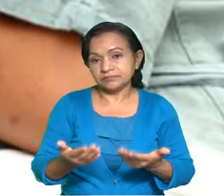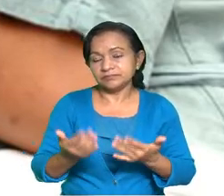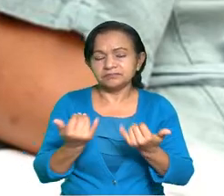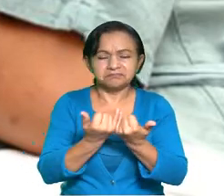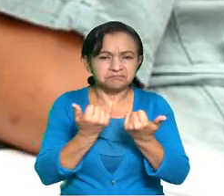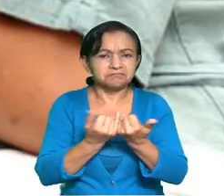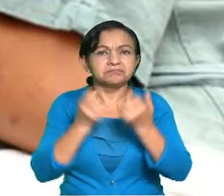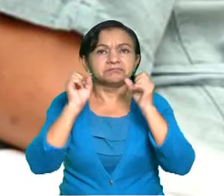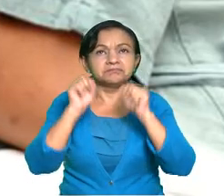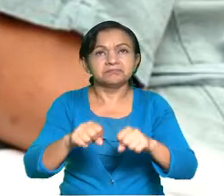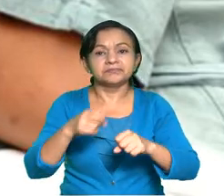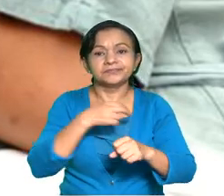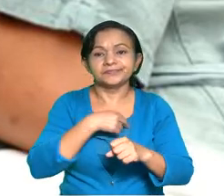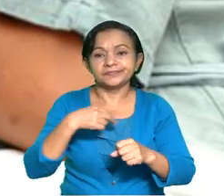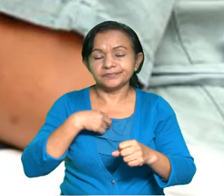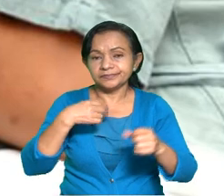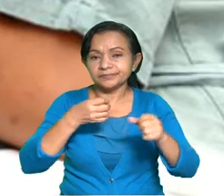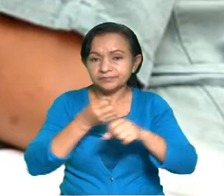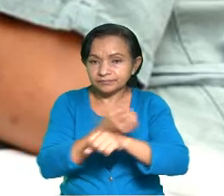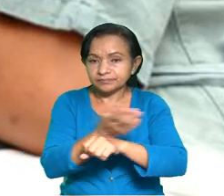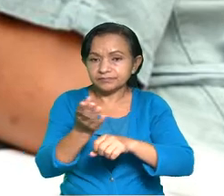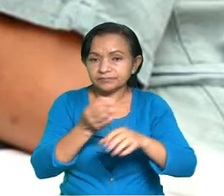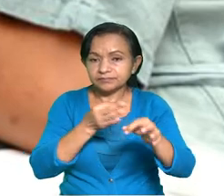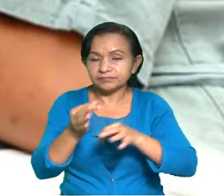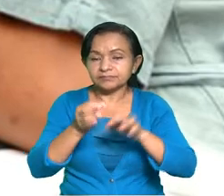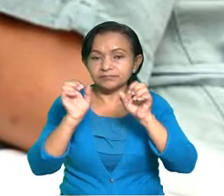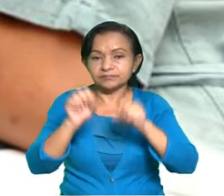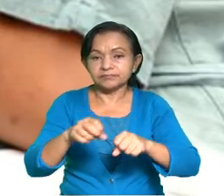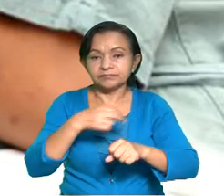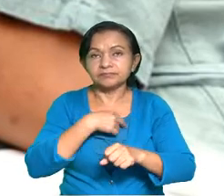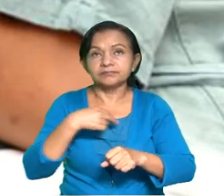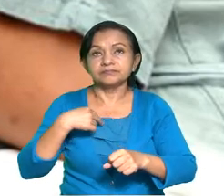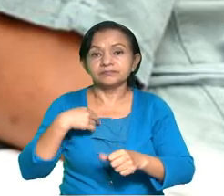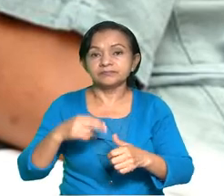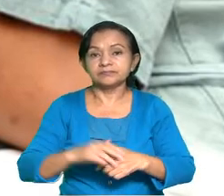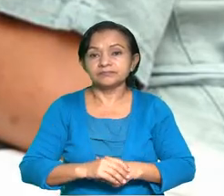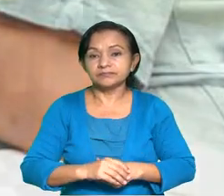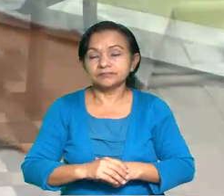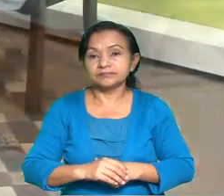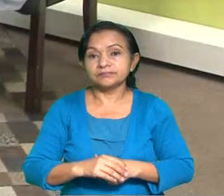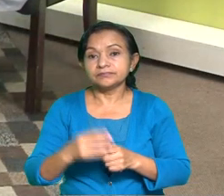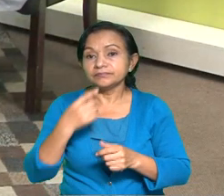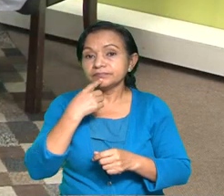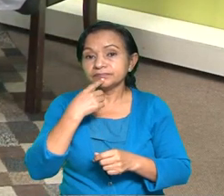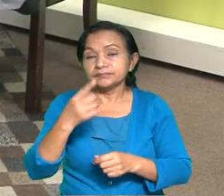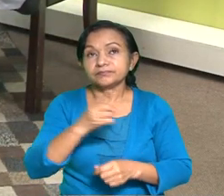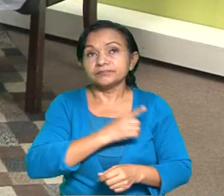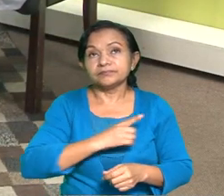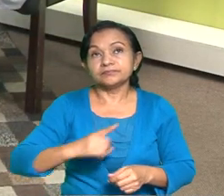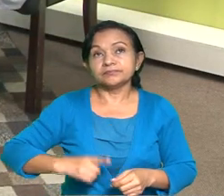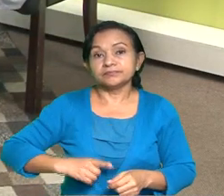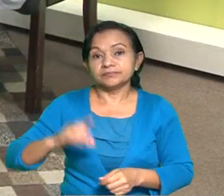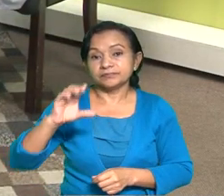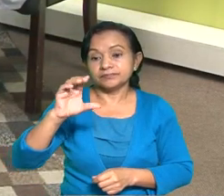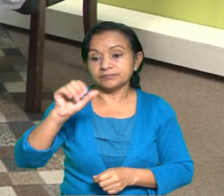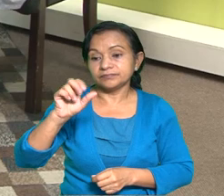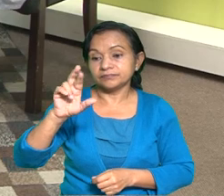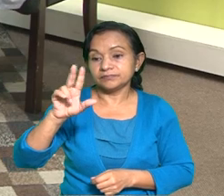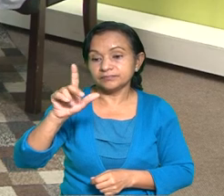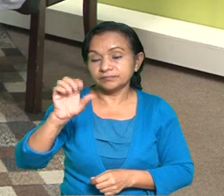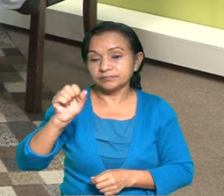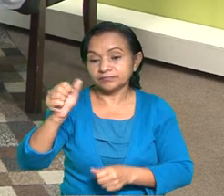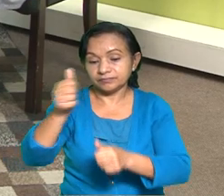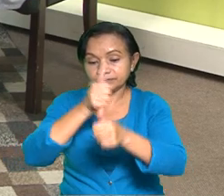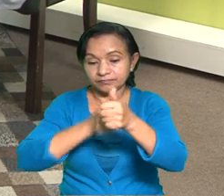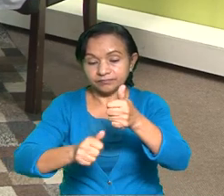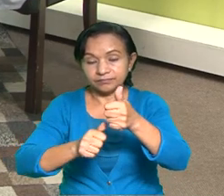también se puede hacer y es una recomendación que se puede realizar. Nosotros le pedimos al diputado Carlos Emilio López, que es el vicepresidente